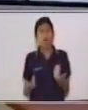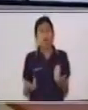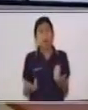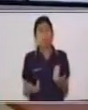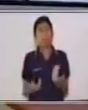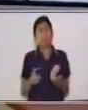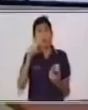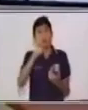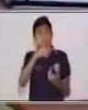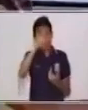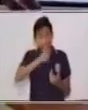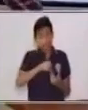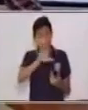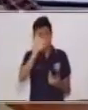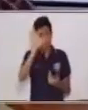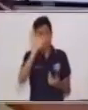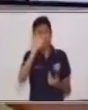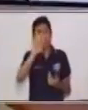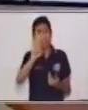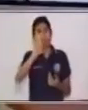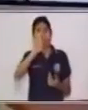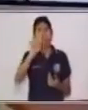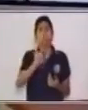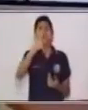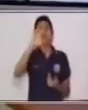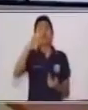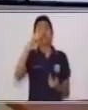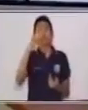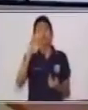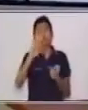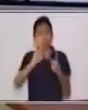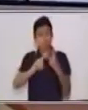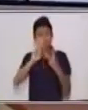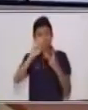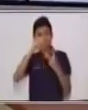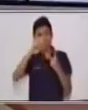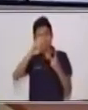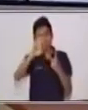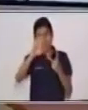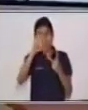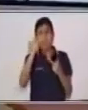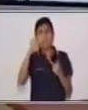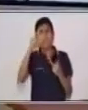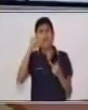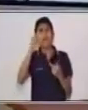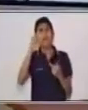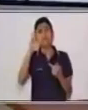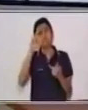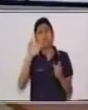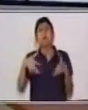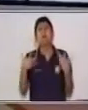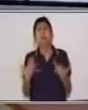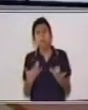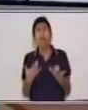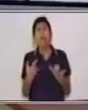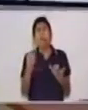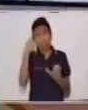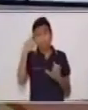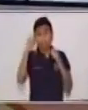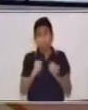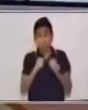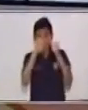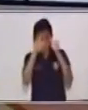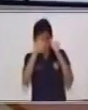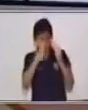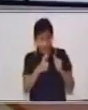es encontrar el sujeto y el predicado, para luego completar lo que es el análisis sintáctico